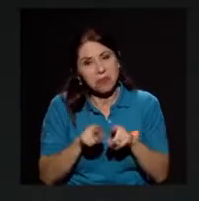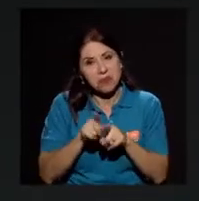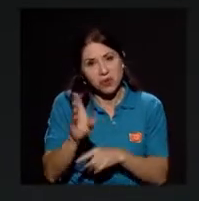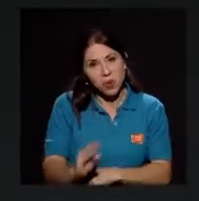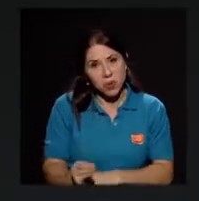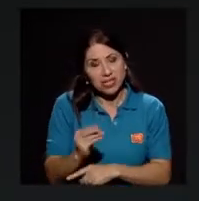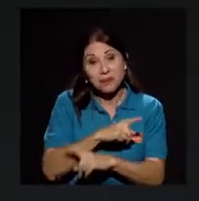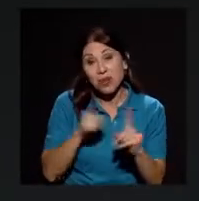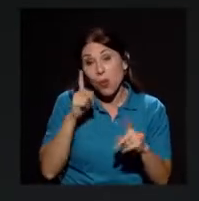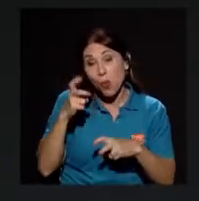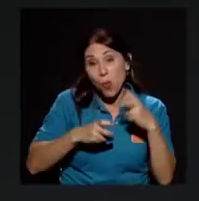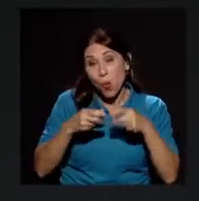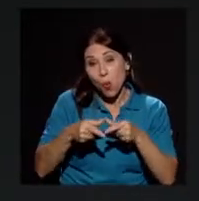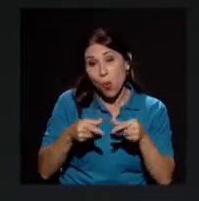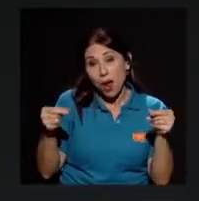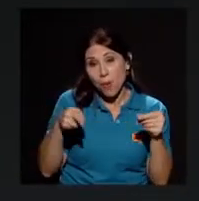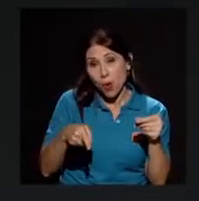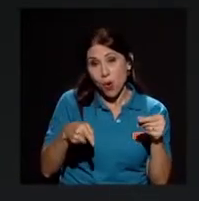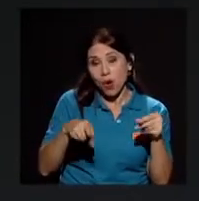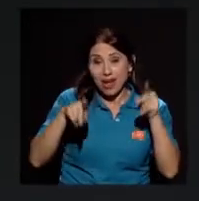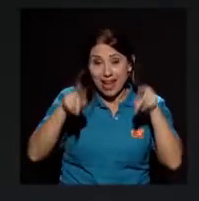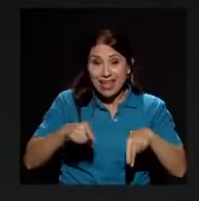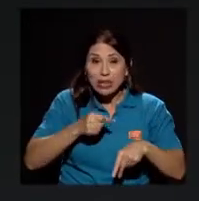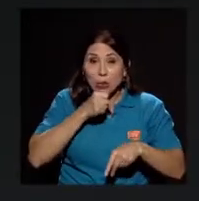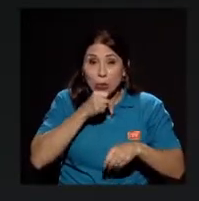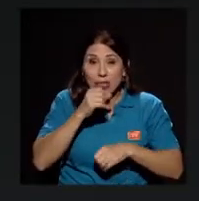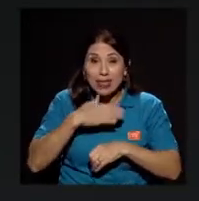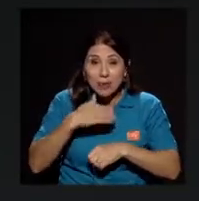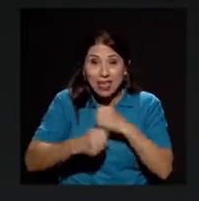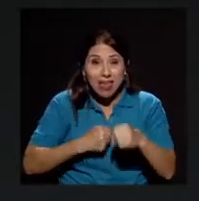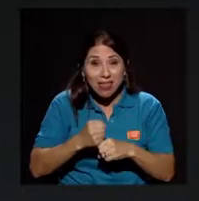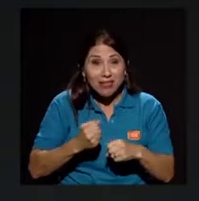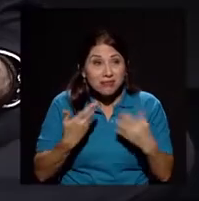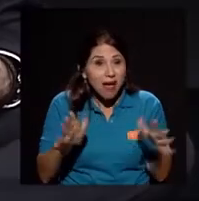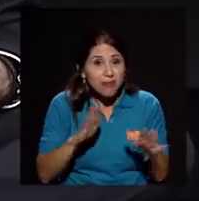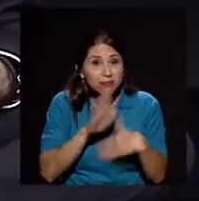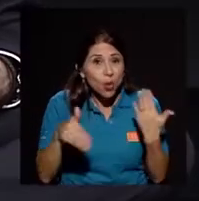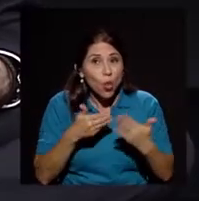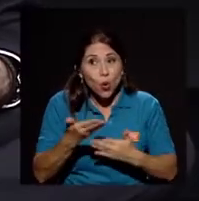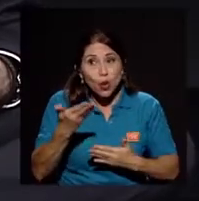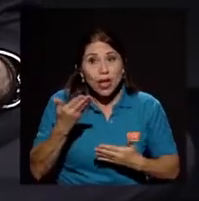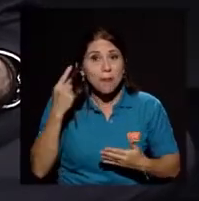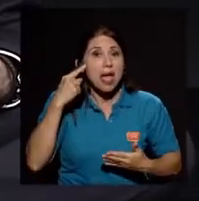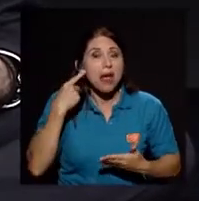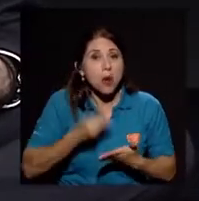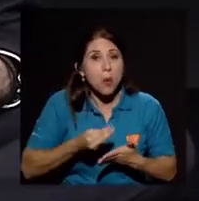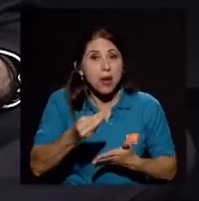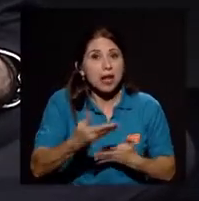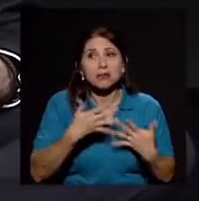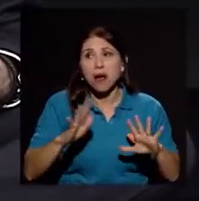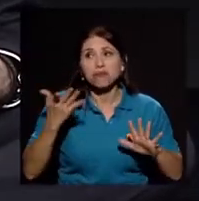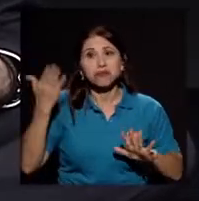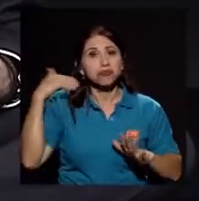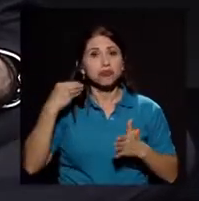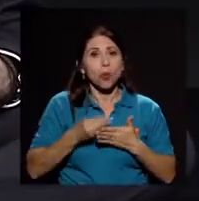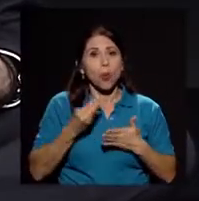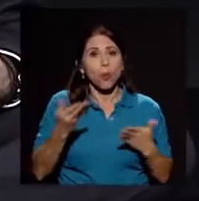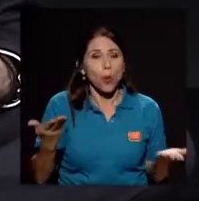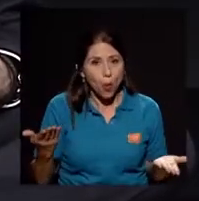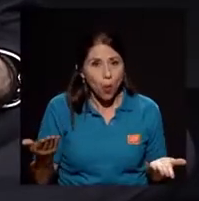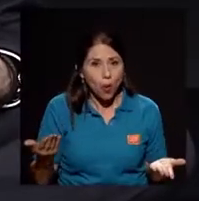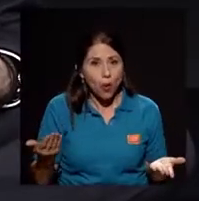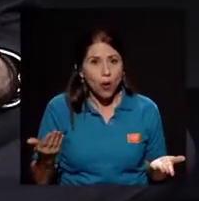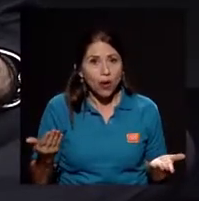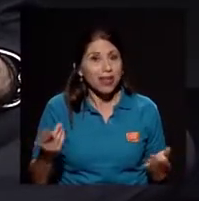japón es que la gente de mi edad ya todo lo que iba a comprar lo compro entonces y nos vamos comer mucho porque